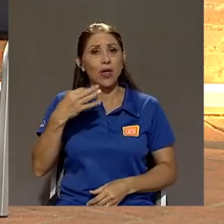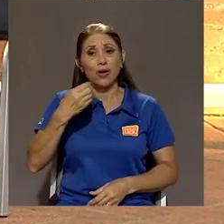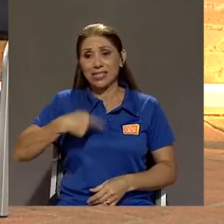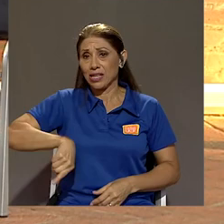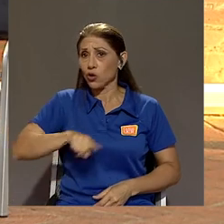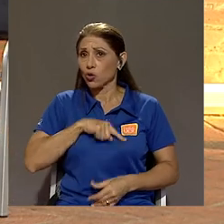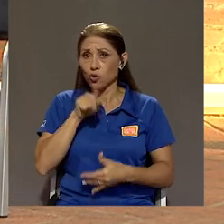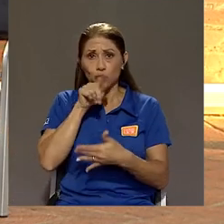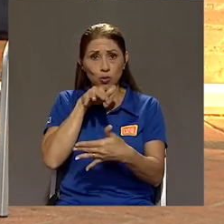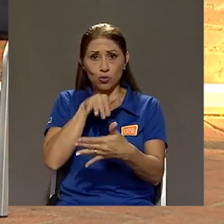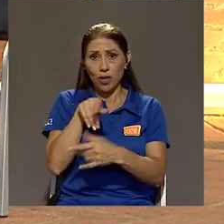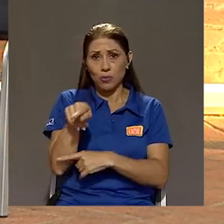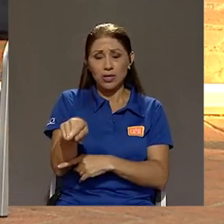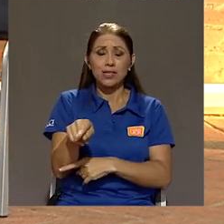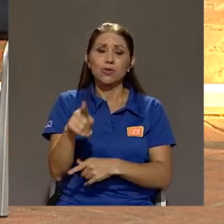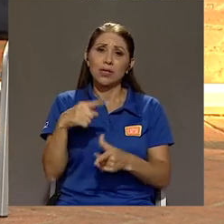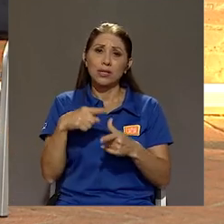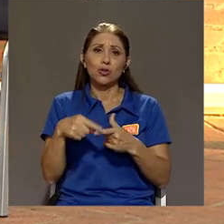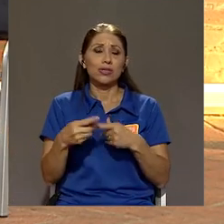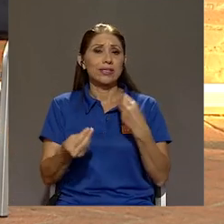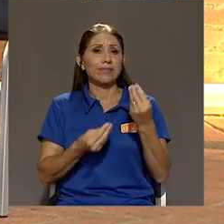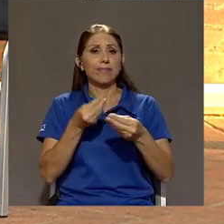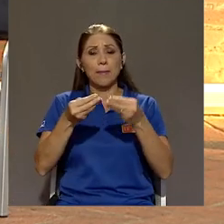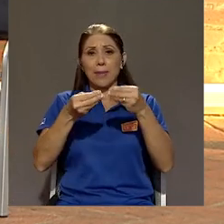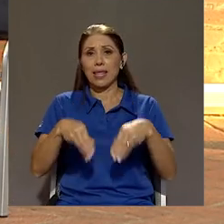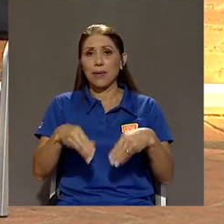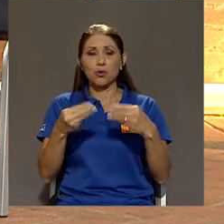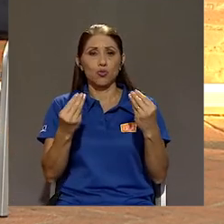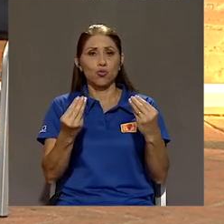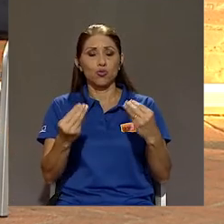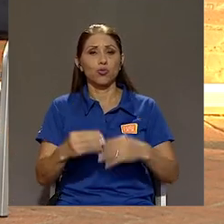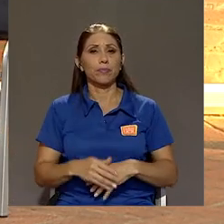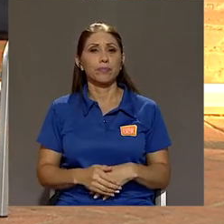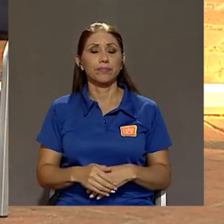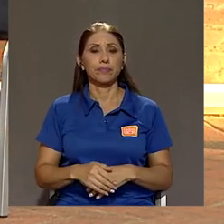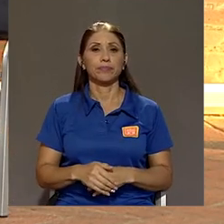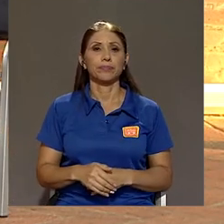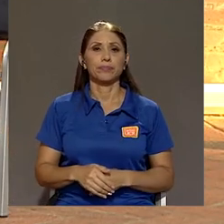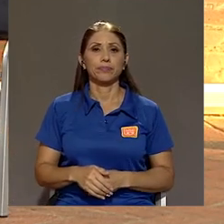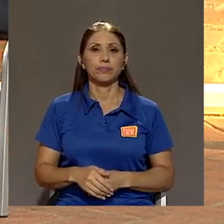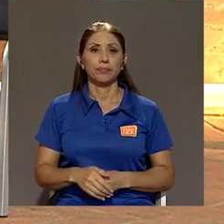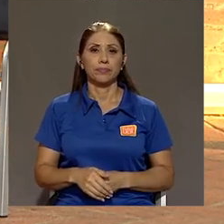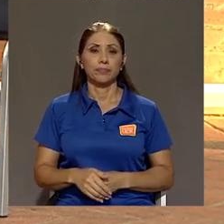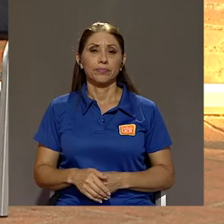perdemos mucho no estudiando a los clásicos. Bueno,